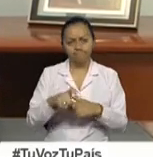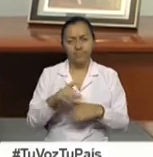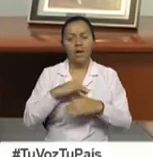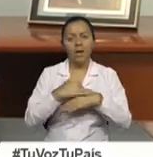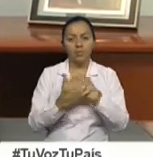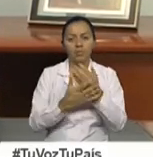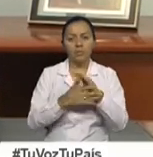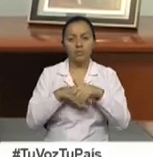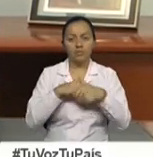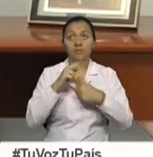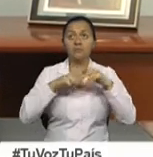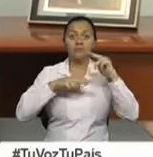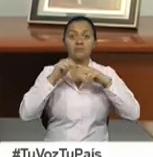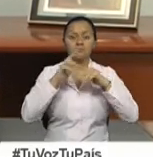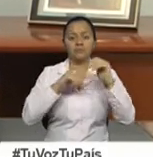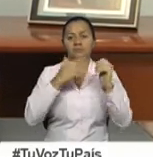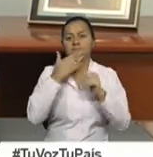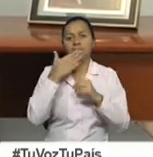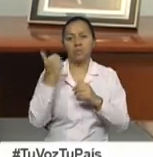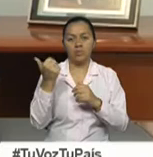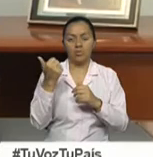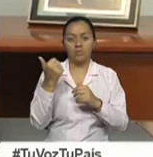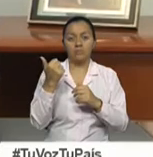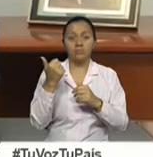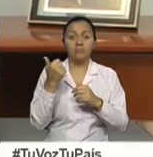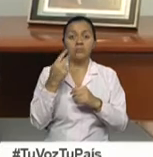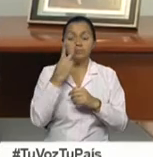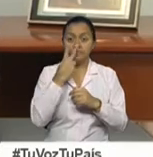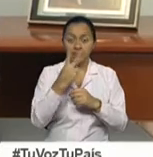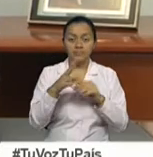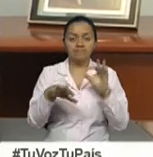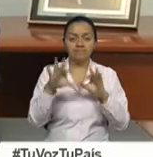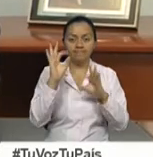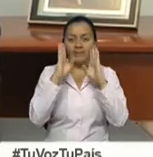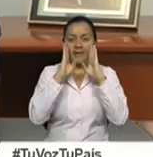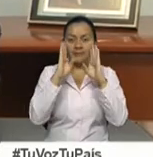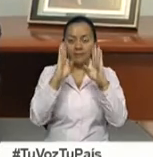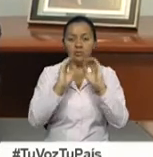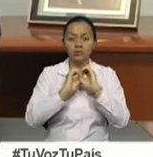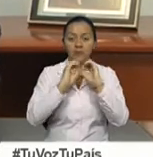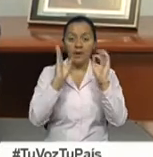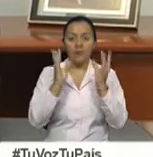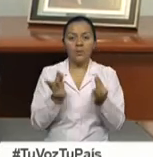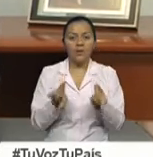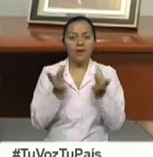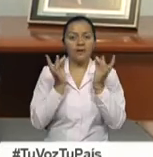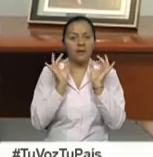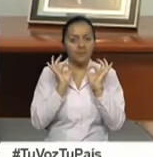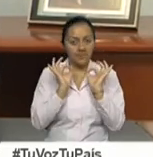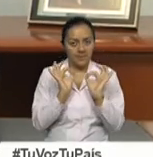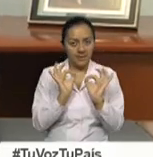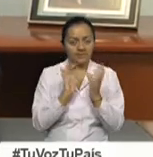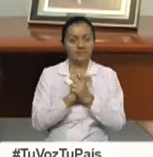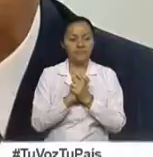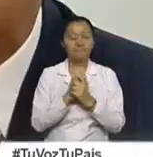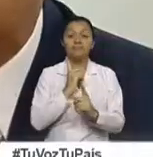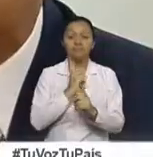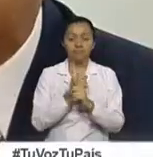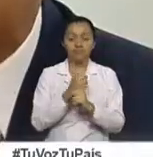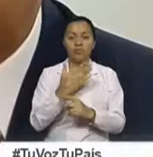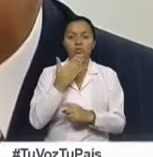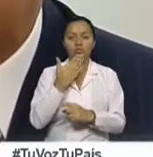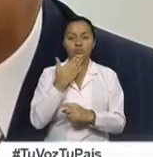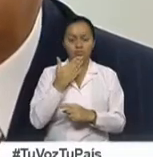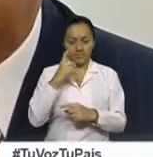la infraestructura existente. Todos, sin excepción, debemos ser atendidos con calidad y calidez. Para ello vamos a hacer